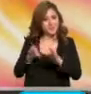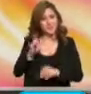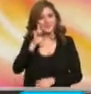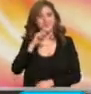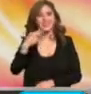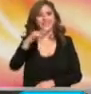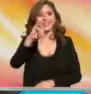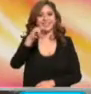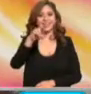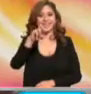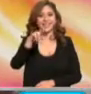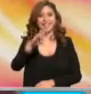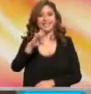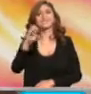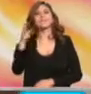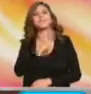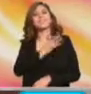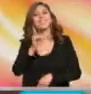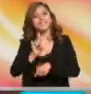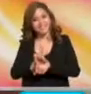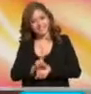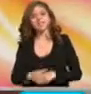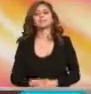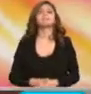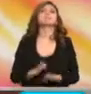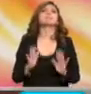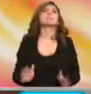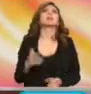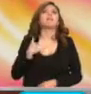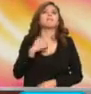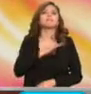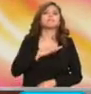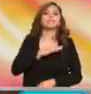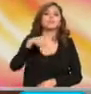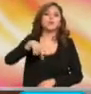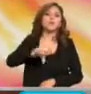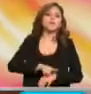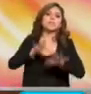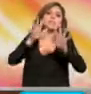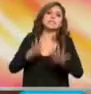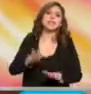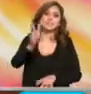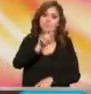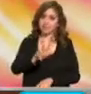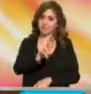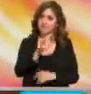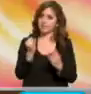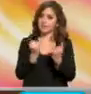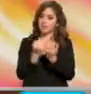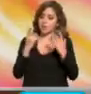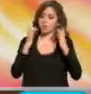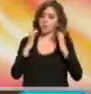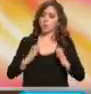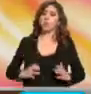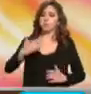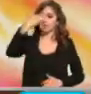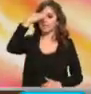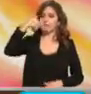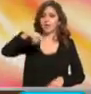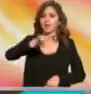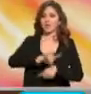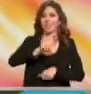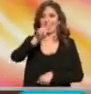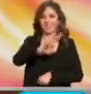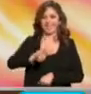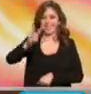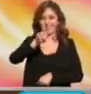¿Cómo estás, Irene Moreno? Buenos días. Ay, feliz de que ya sea viernes. Ya saben, sabemos que el cuerpo también lo sabe. Sí. Claro. Claro. Hay que De que